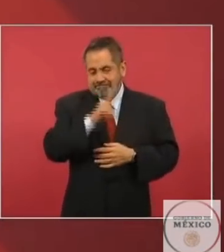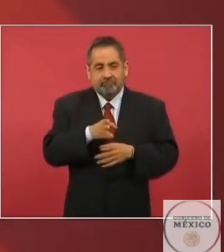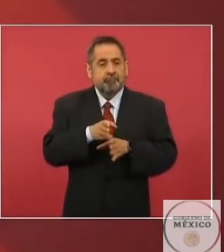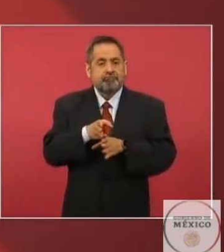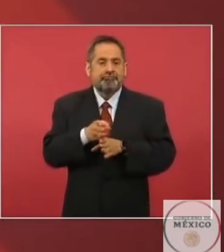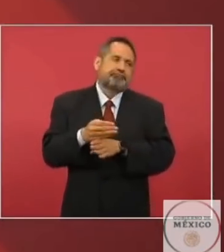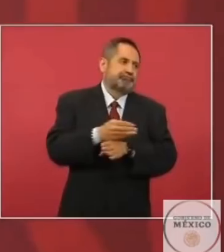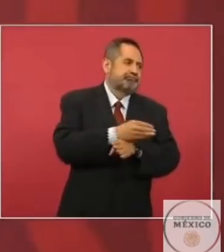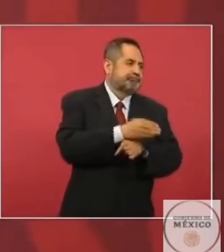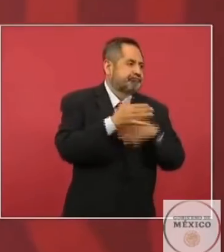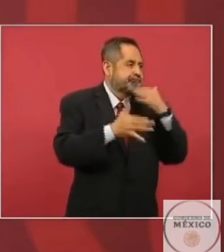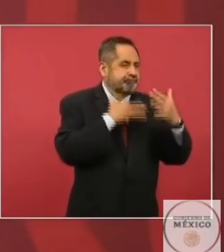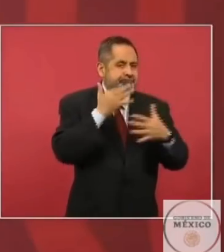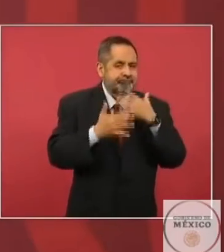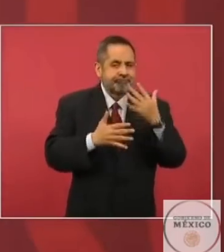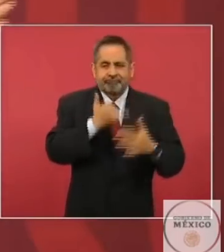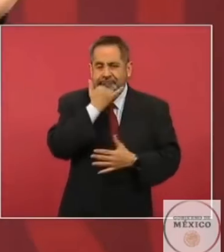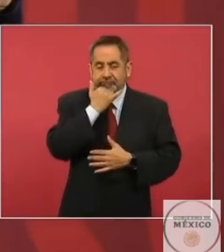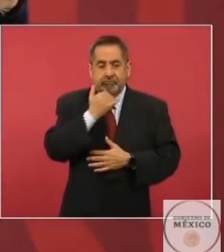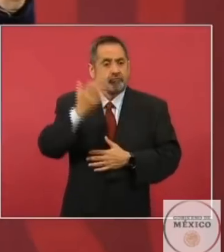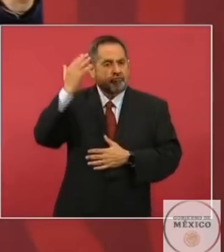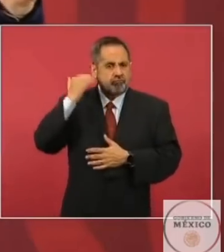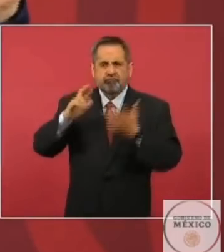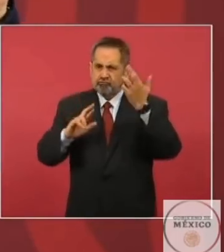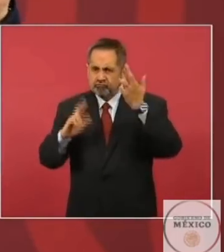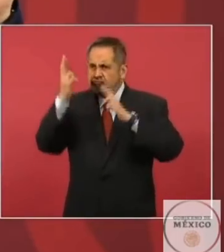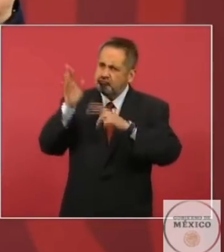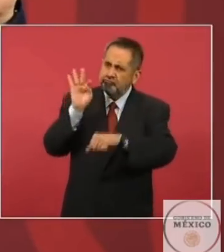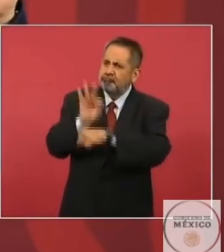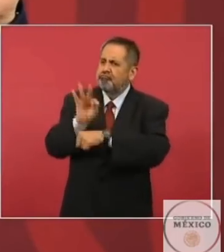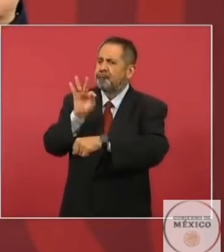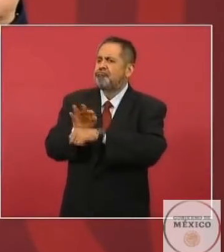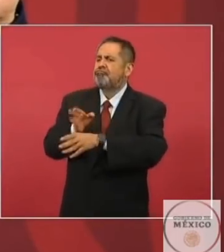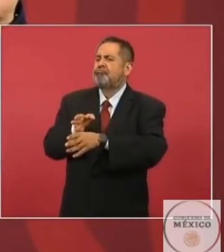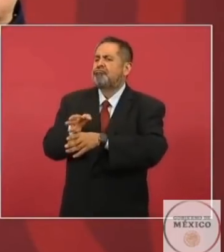senadores de la cuarta transformación. Nos vemos en el próximo video.